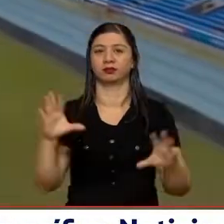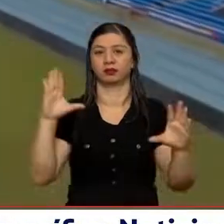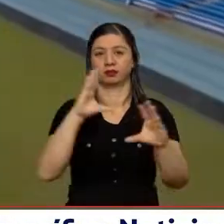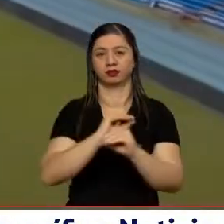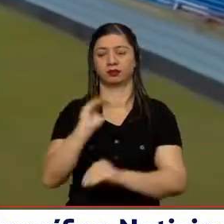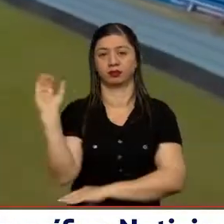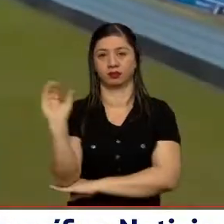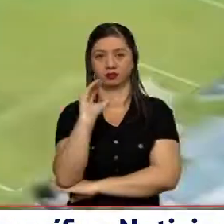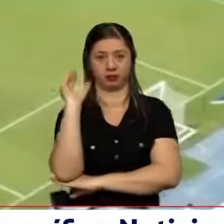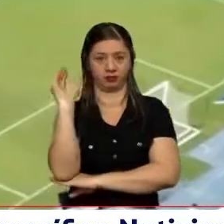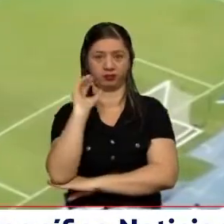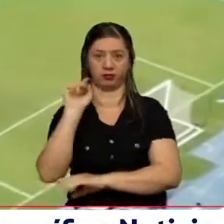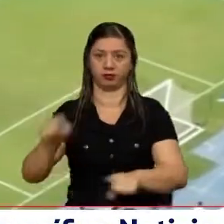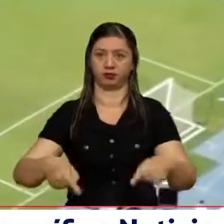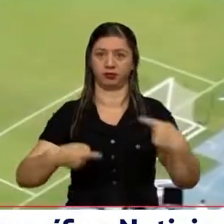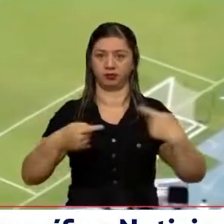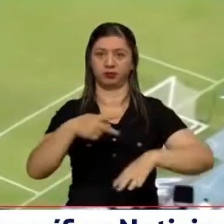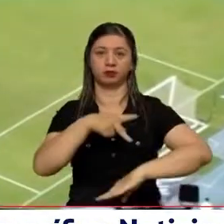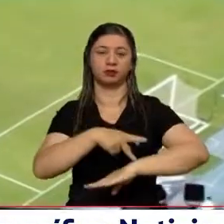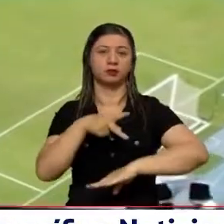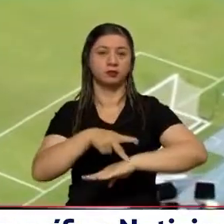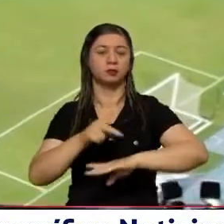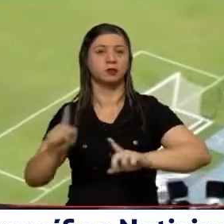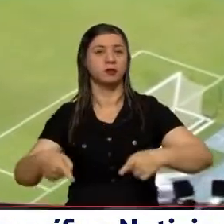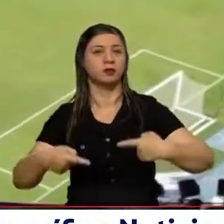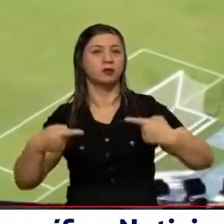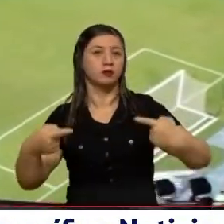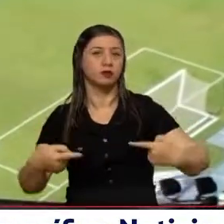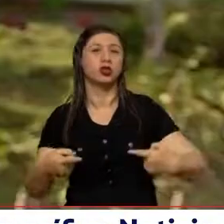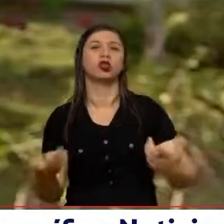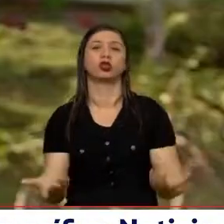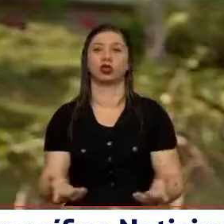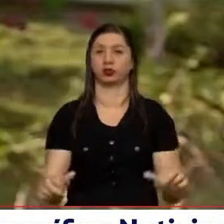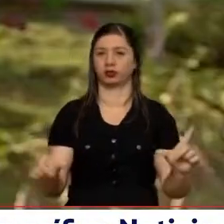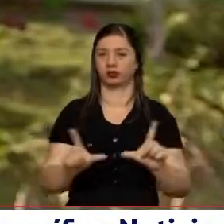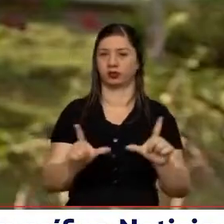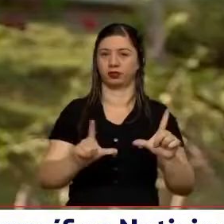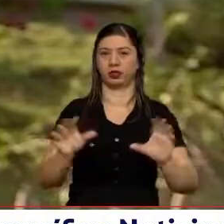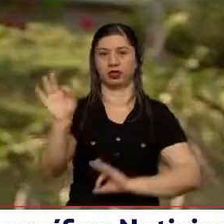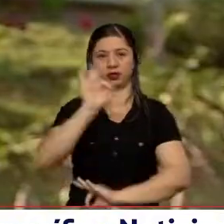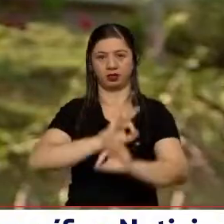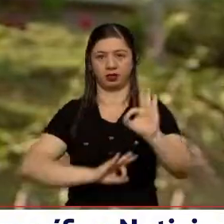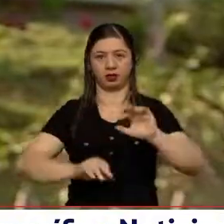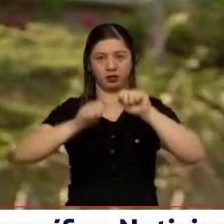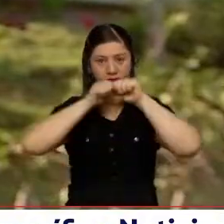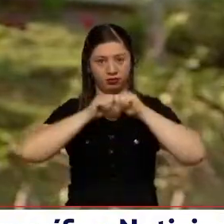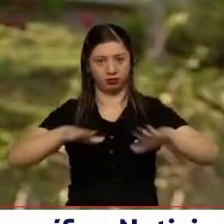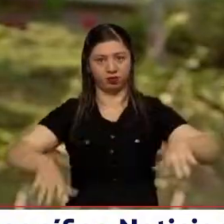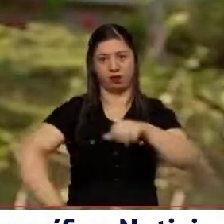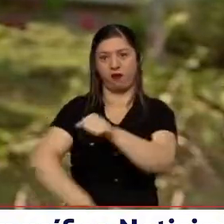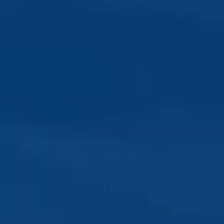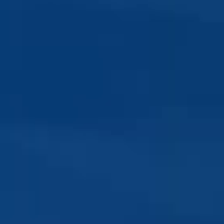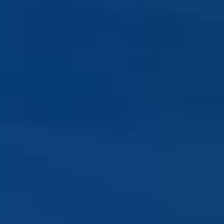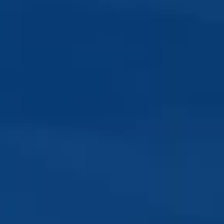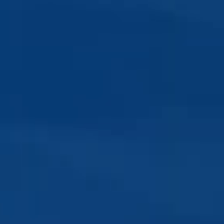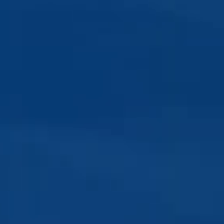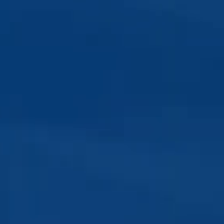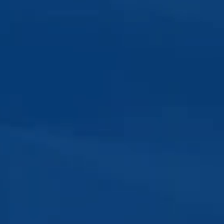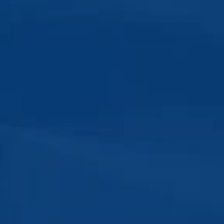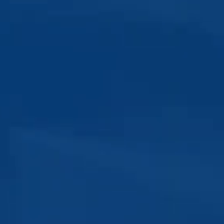Colombia enfrentando a Paraguay. Partidos que se vivirán por Telepacífico, la ventana al fútbol femenino.